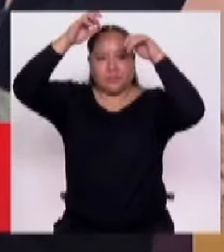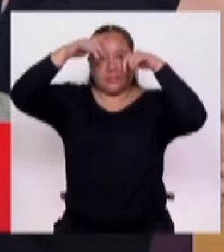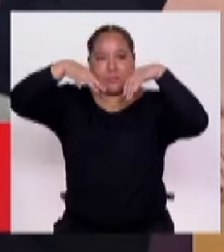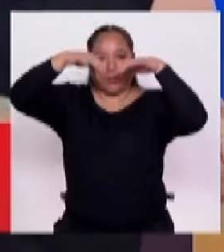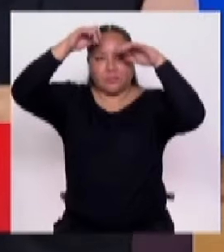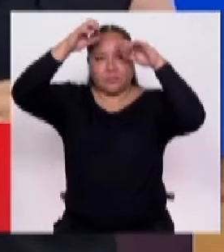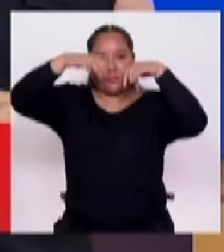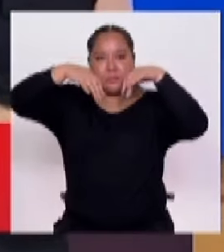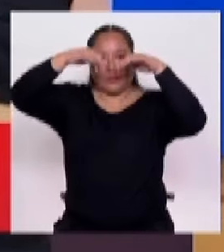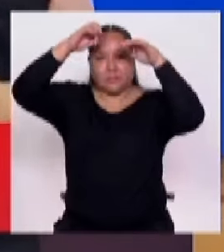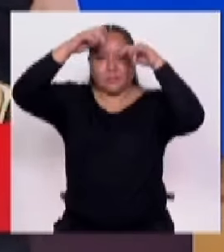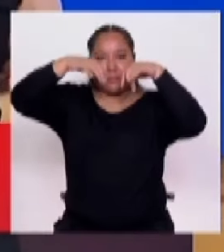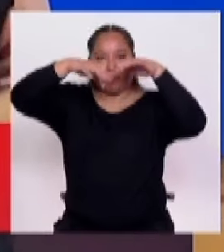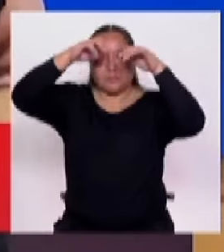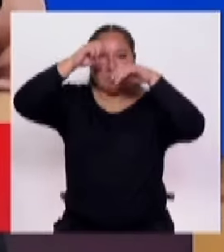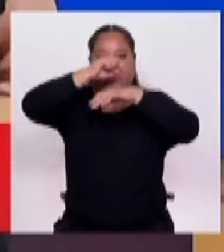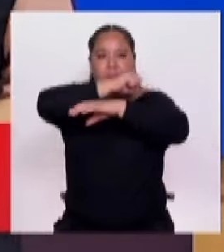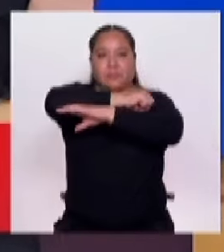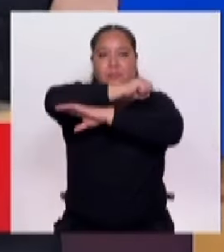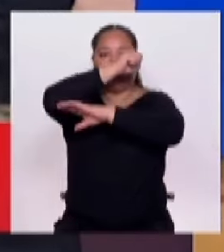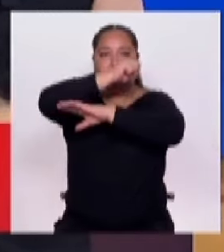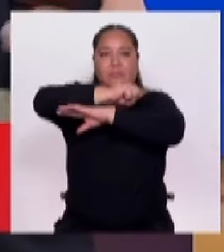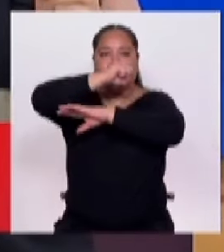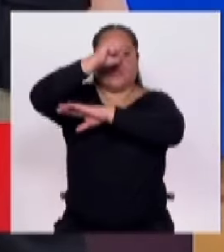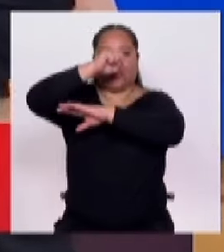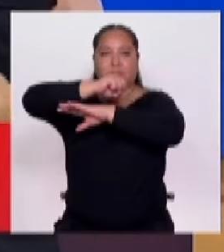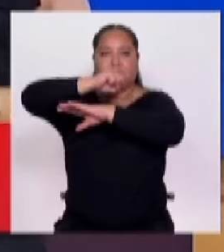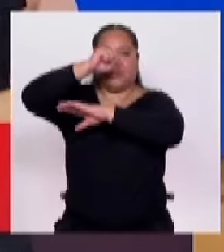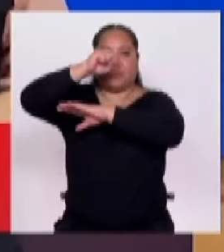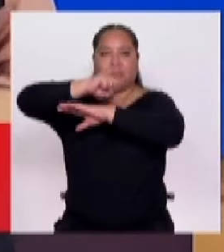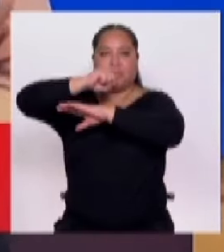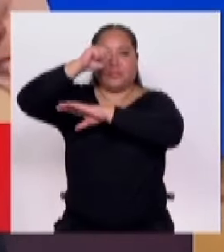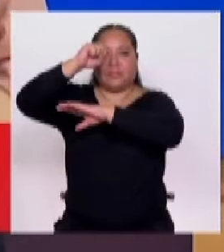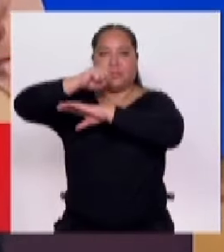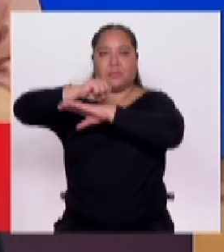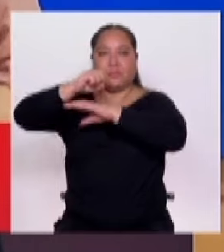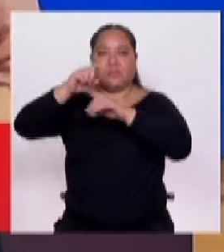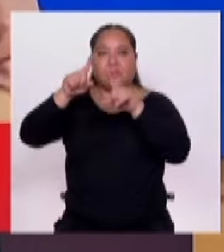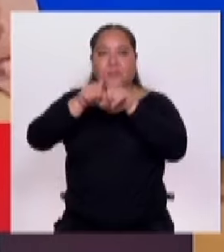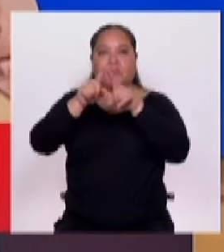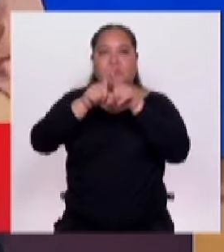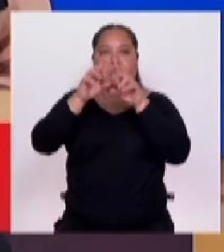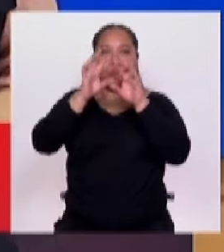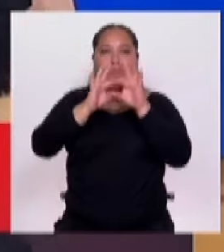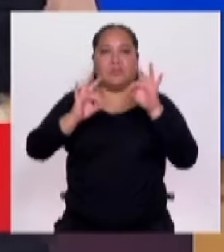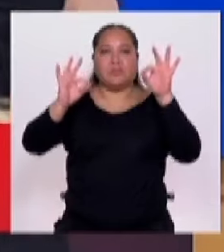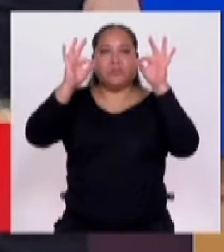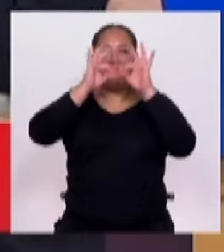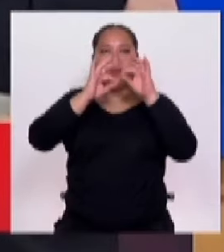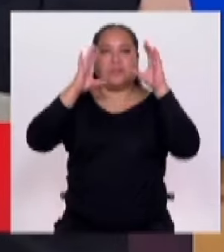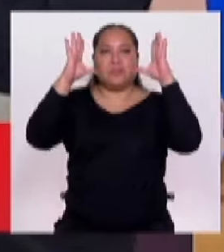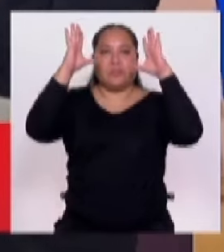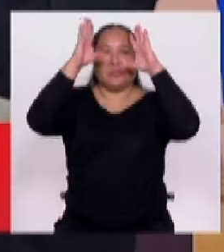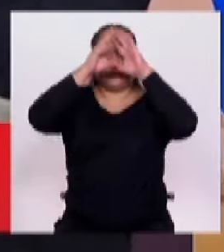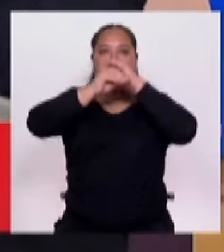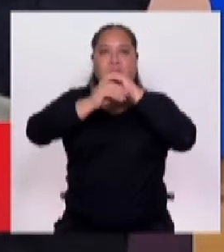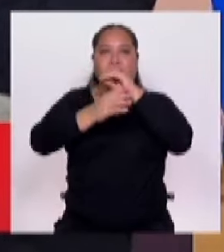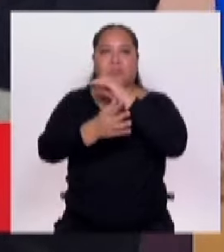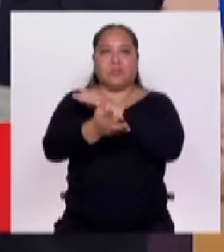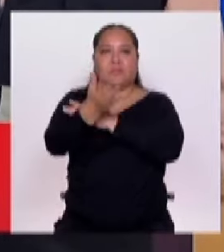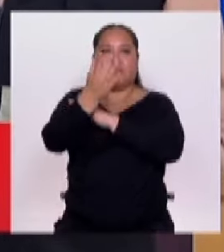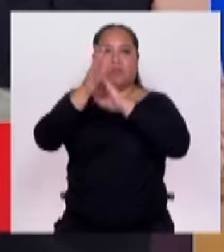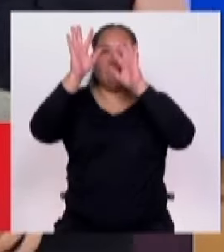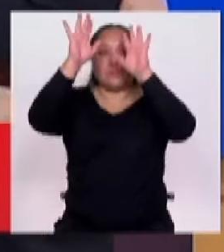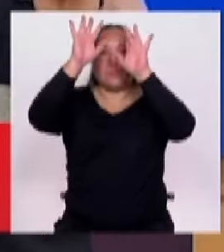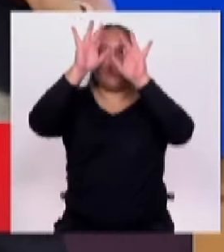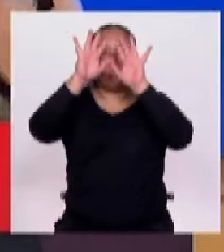en las zonas altas de la Sierra de nuestra capital Asimismo es importante mencionar que en horas de la noche y madrugada se han presentado Nevadas hacia la